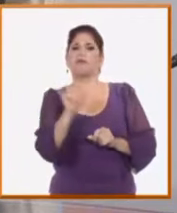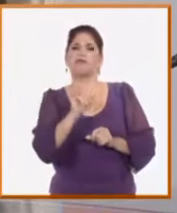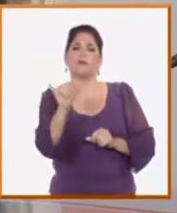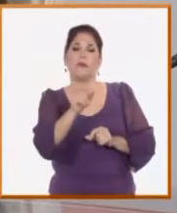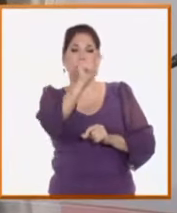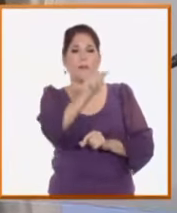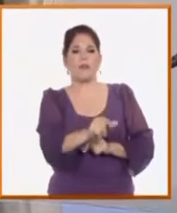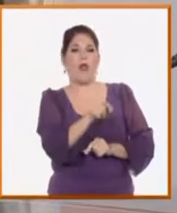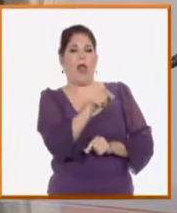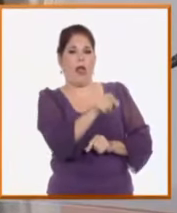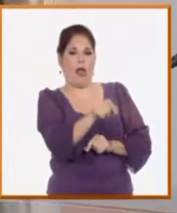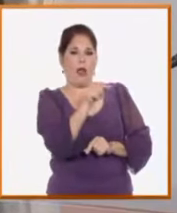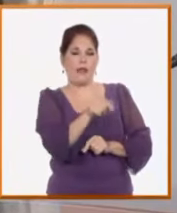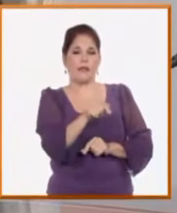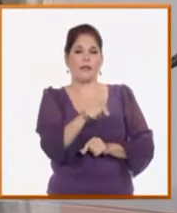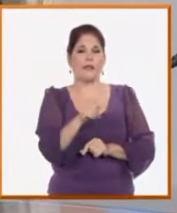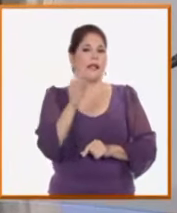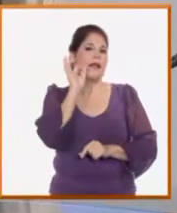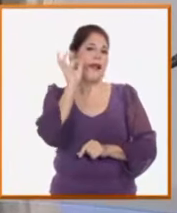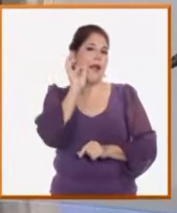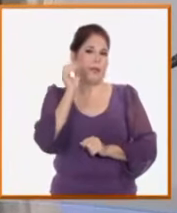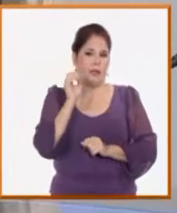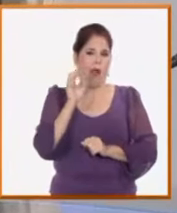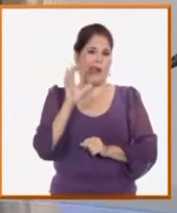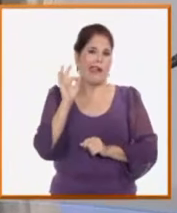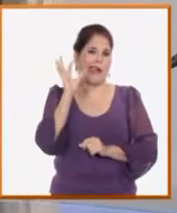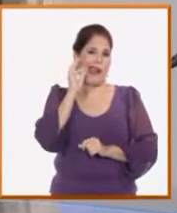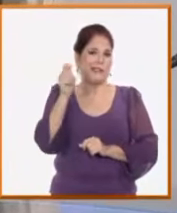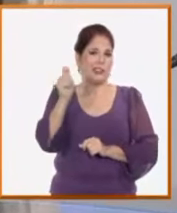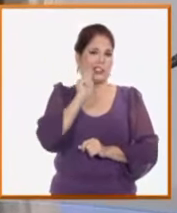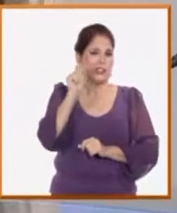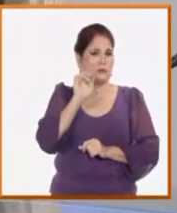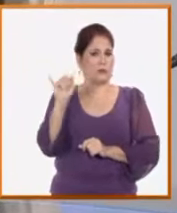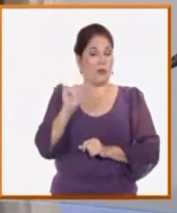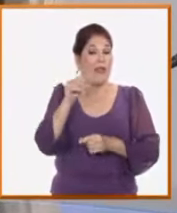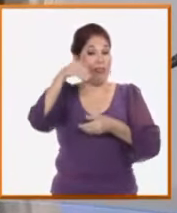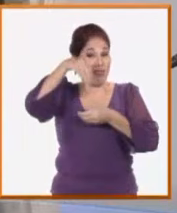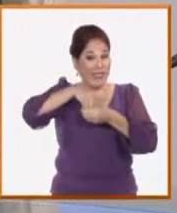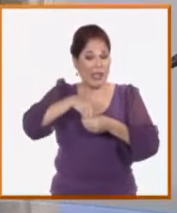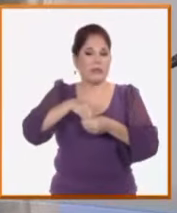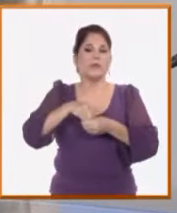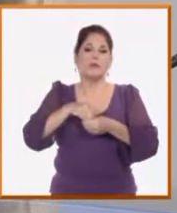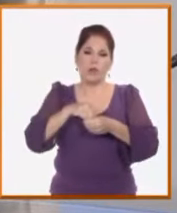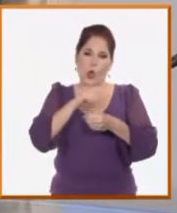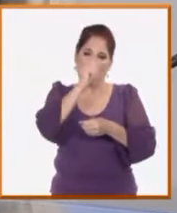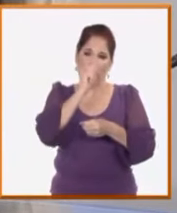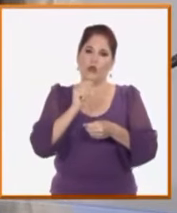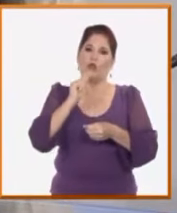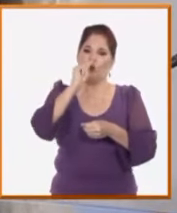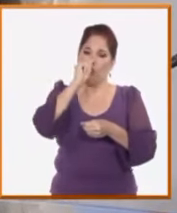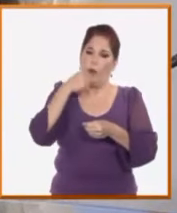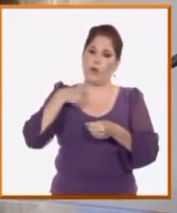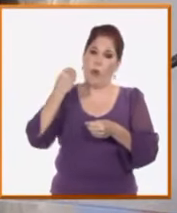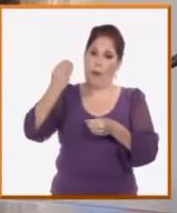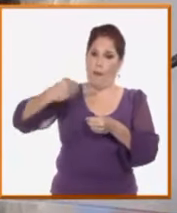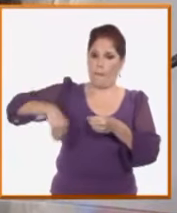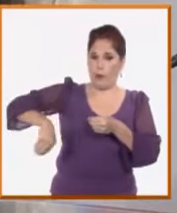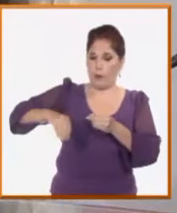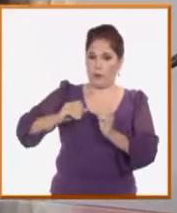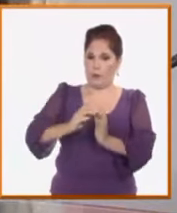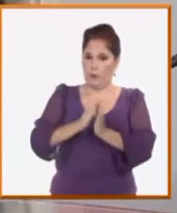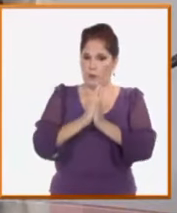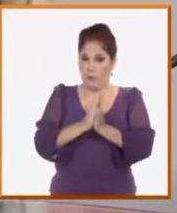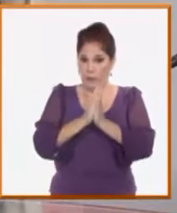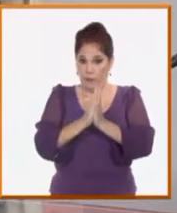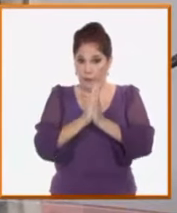eh confituras y caramelos engomados que tienen droga eh y aprovecho el momento para hacer un llamamiento